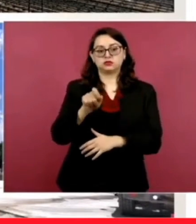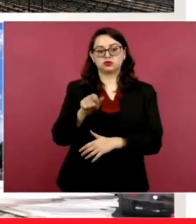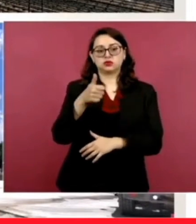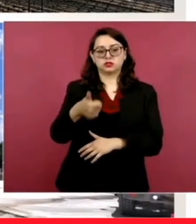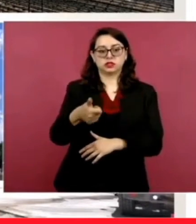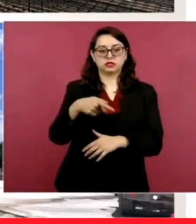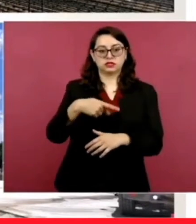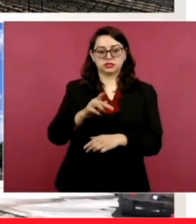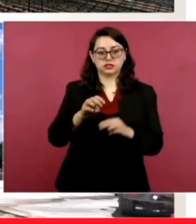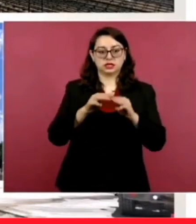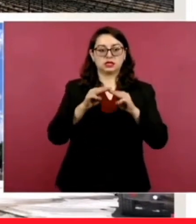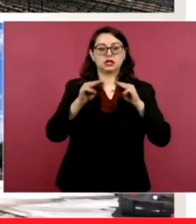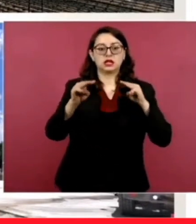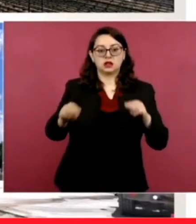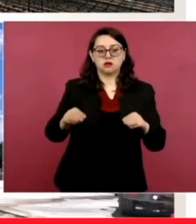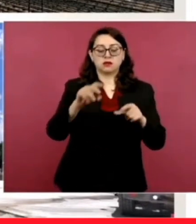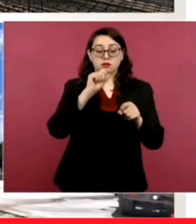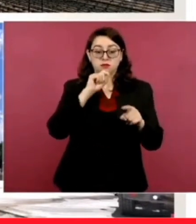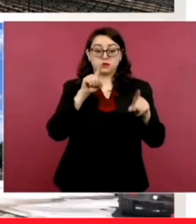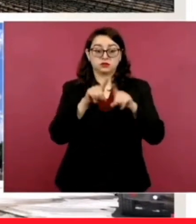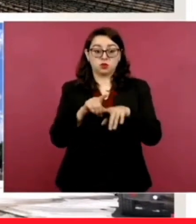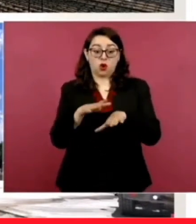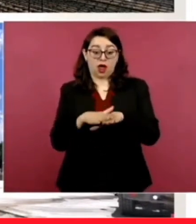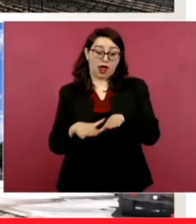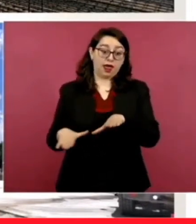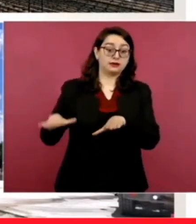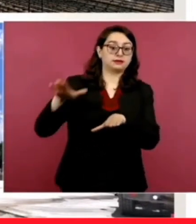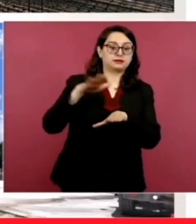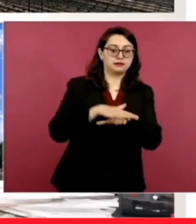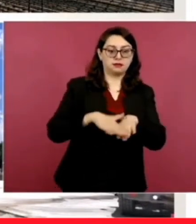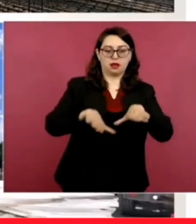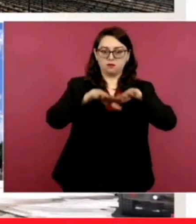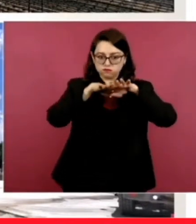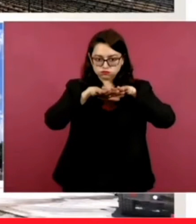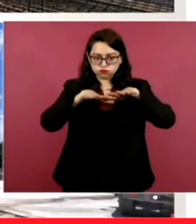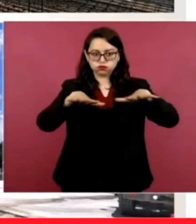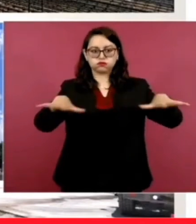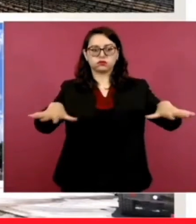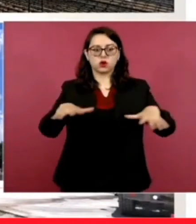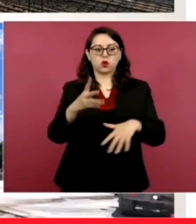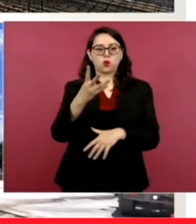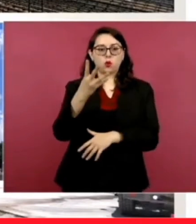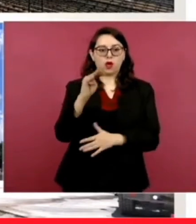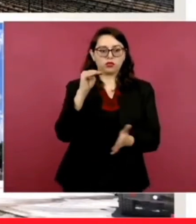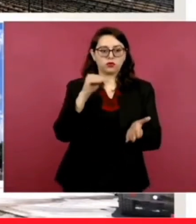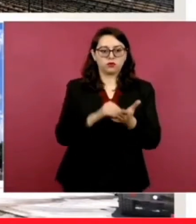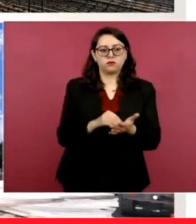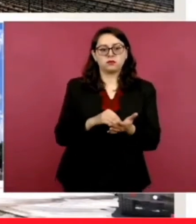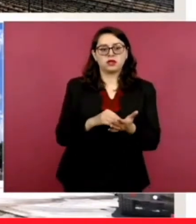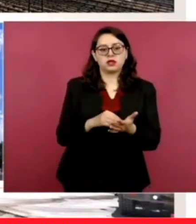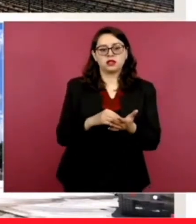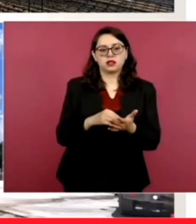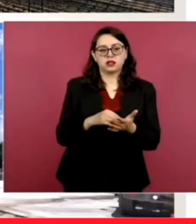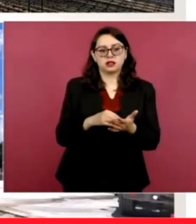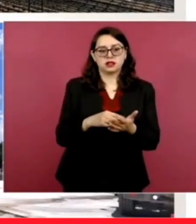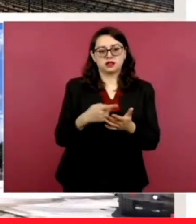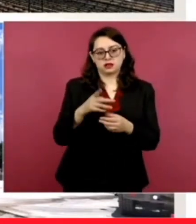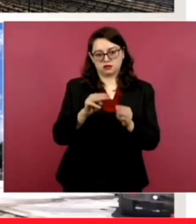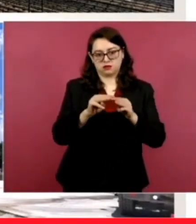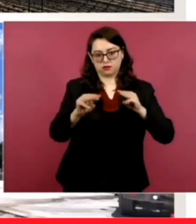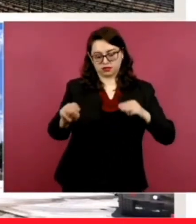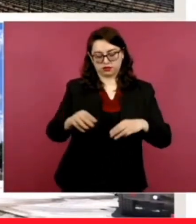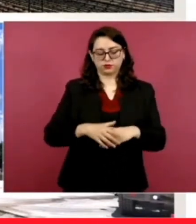kilómetros, así como que ya el terraplén sobre losa va en 4.680 metros lineales. En la